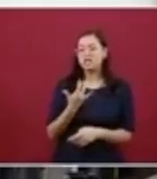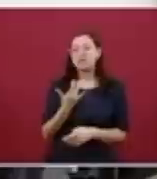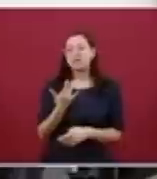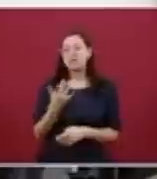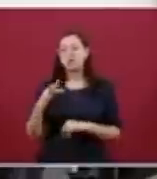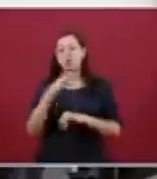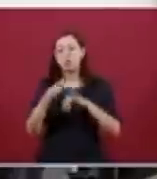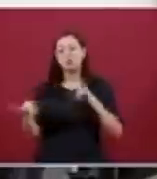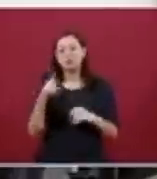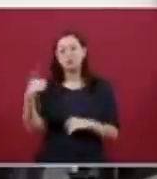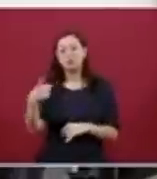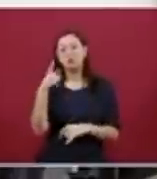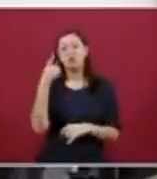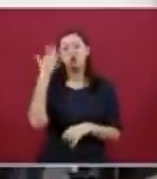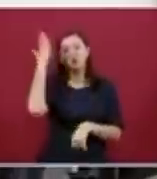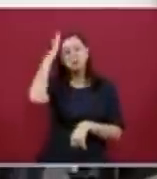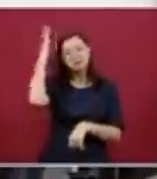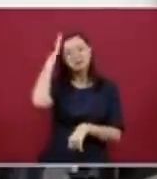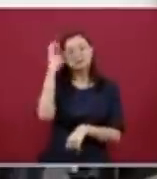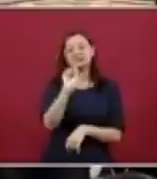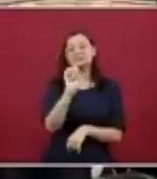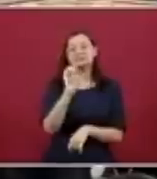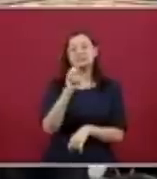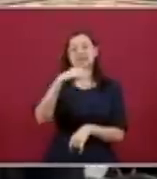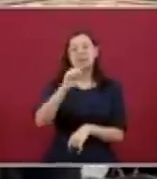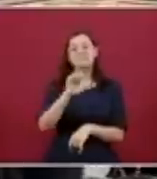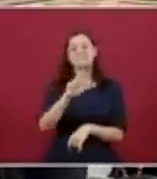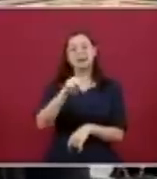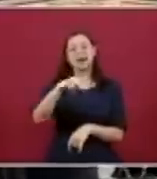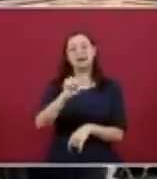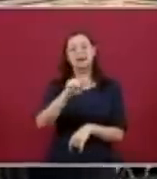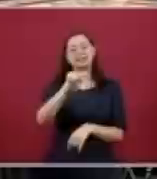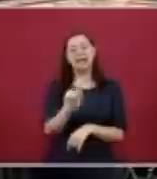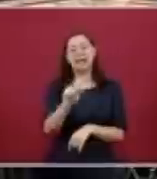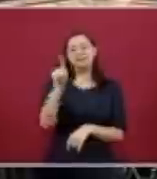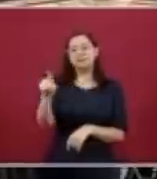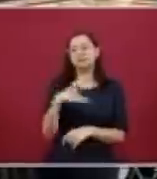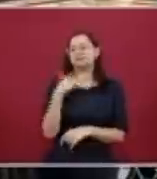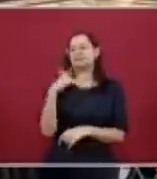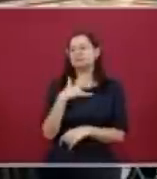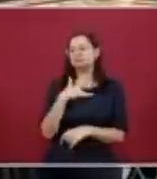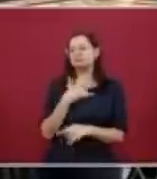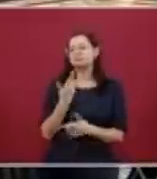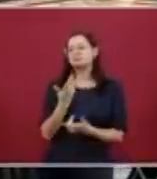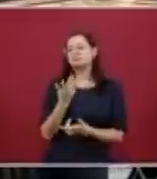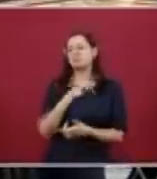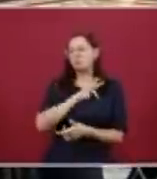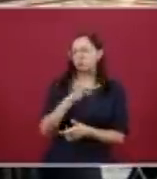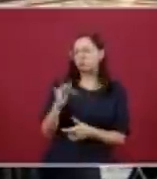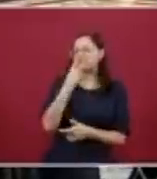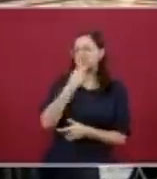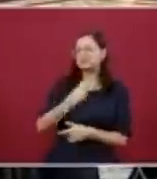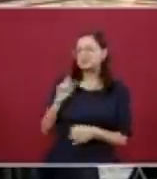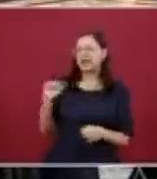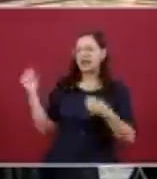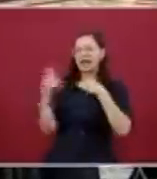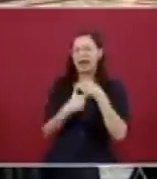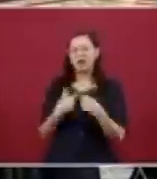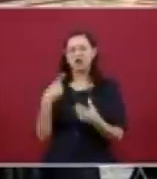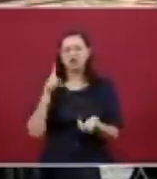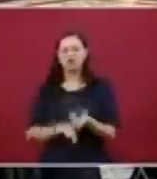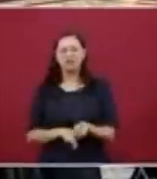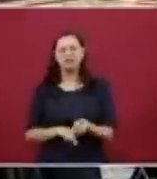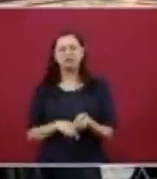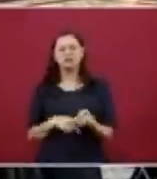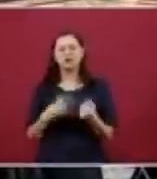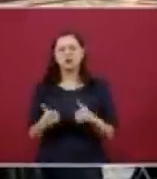Medio Ambiente, si nos pudiera comentar algo, si se tiene previsto incorporar algo especial, innovador